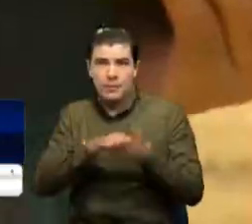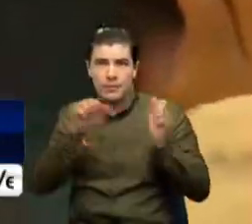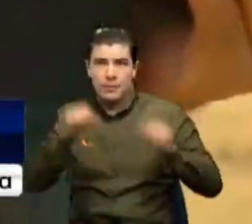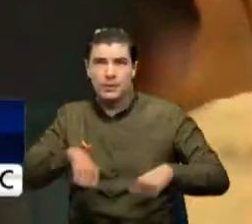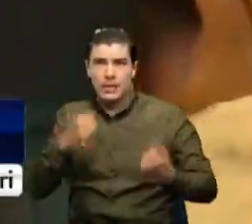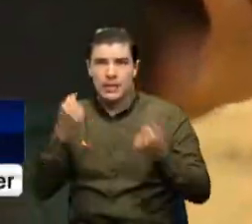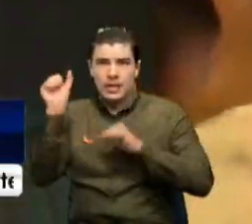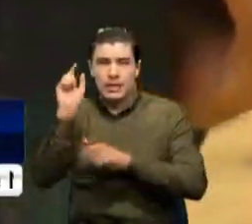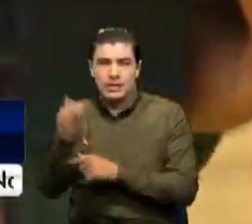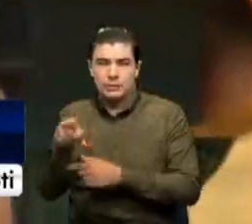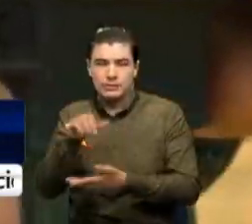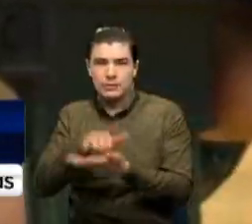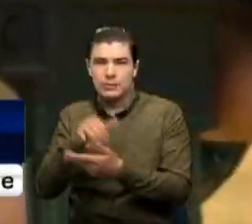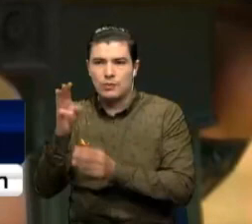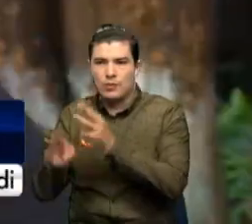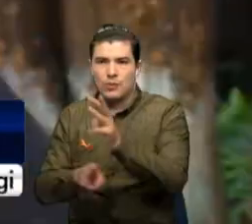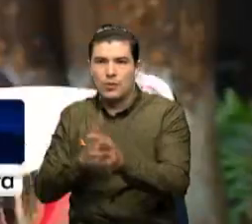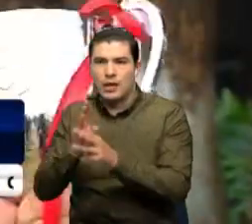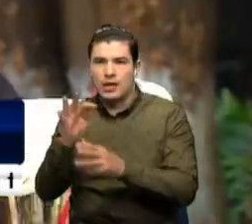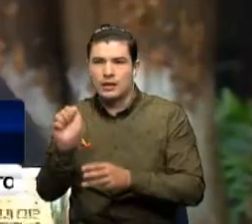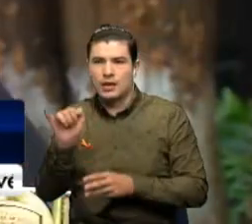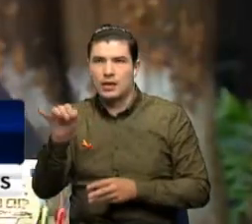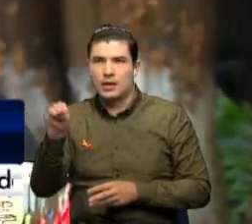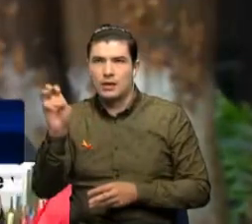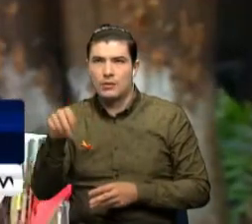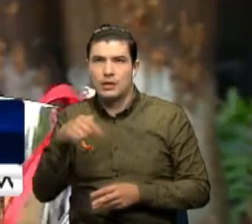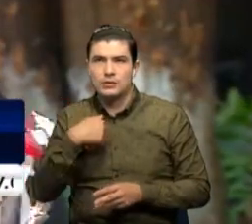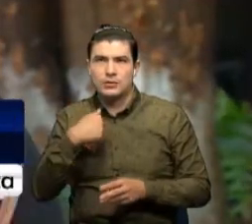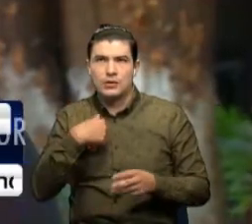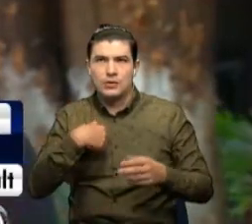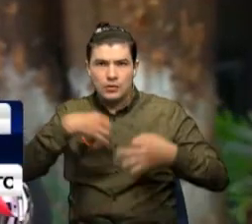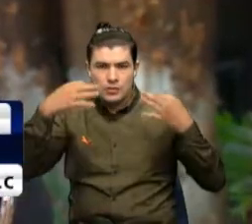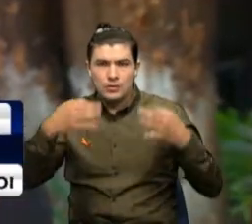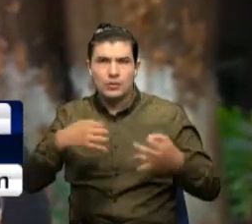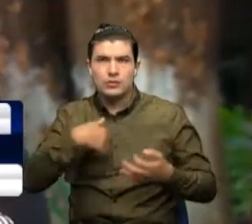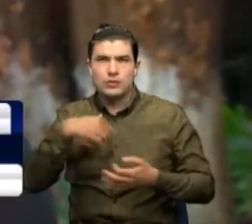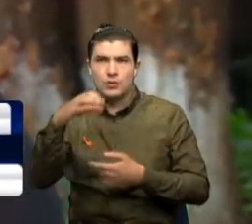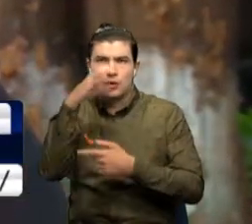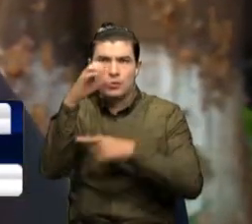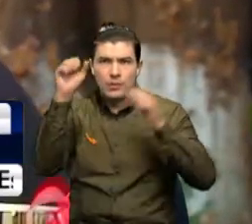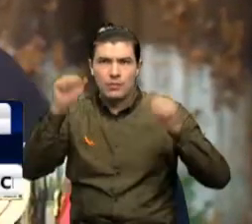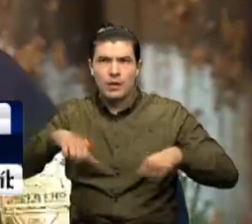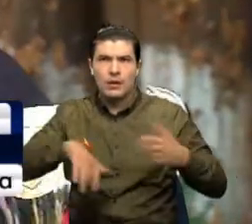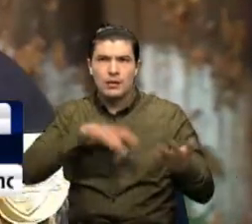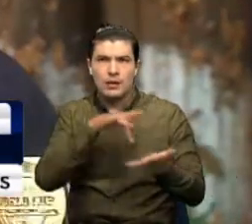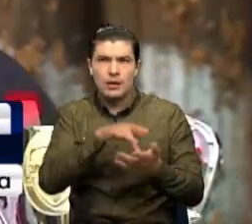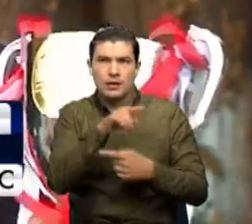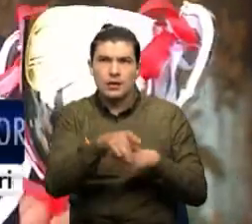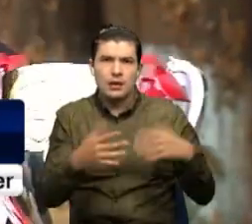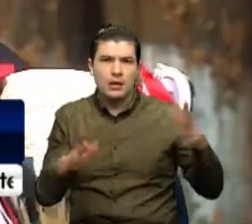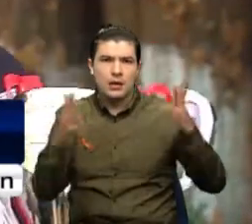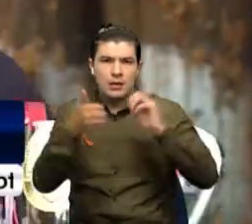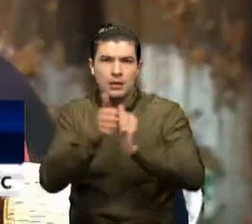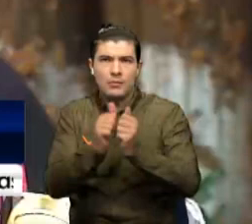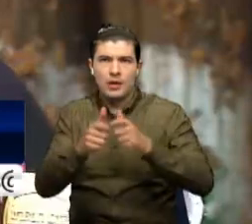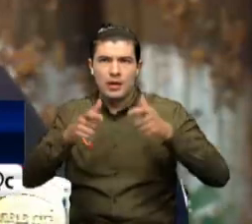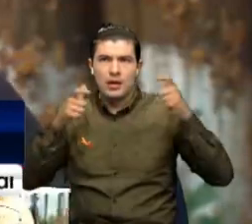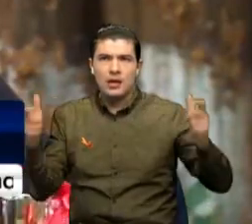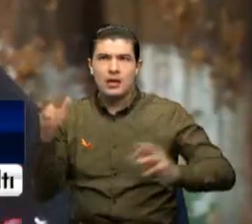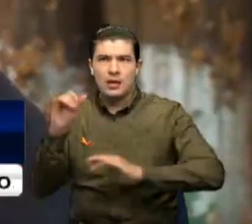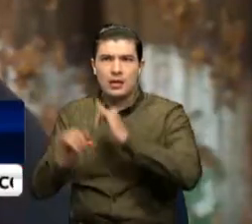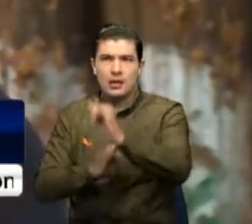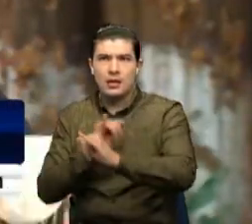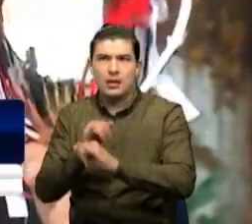vencedor en el Mundial en Taiwán. Voy con toda para demostrar que Colombia sí puede entrar a participar en eventos deportivos de talla